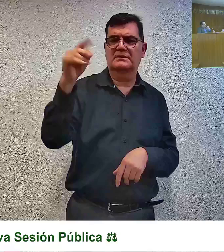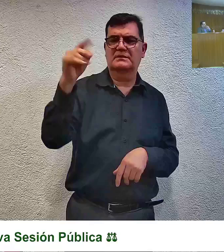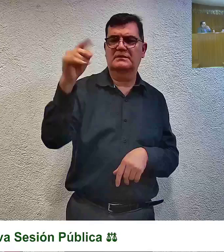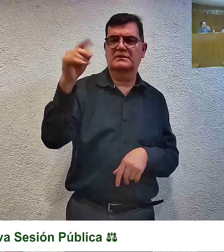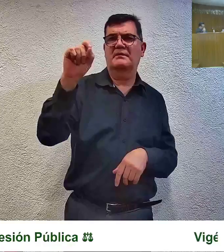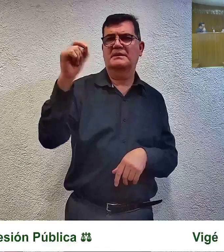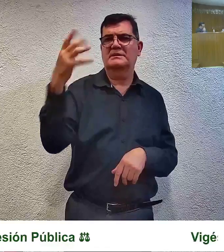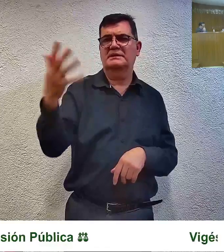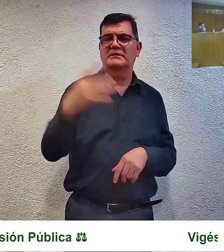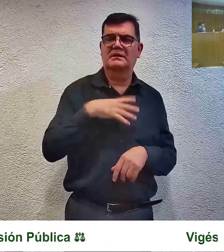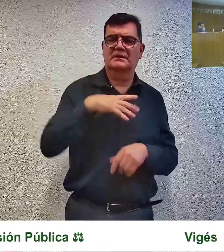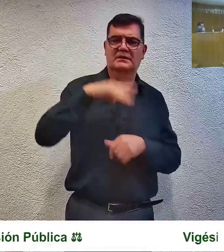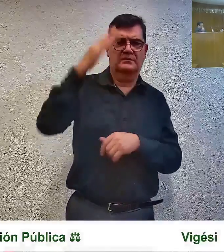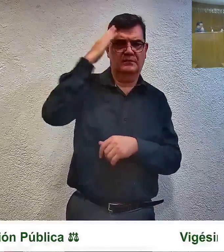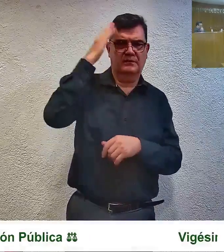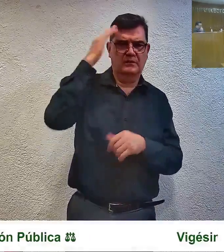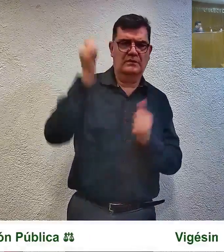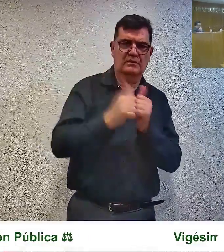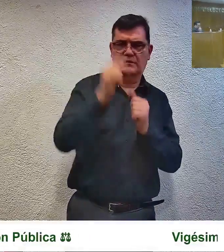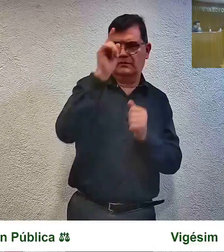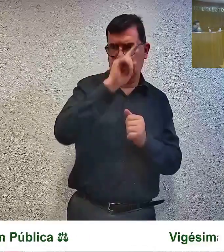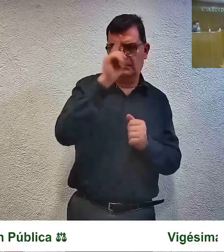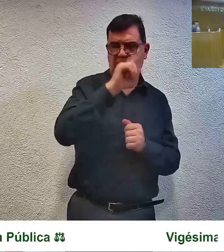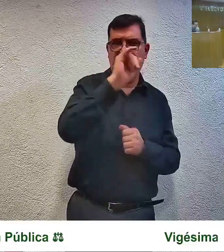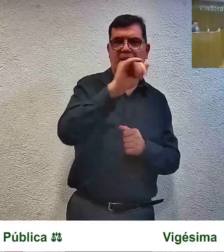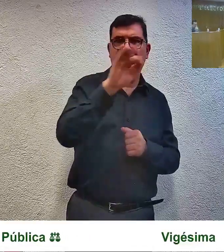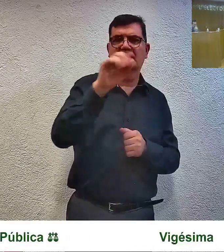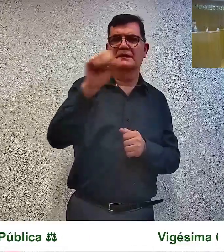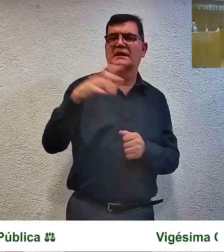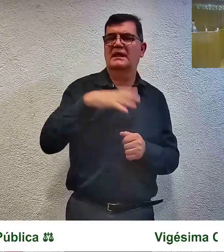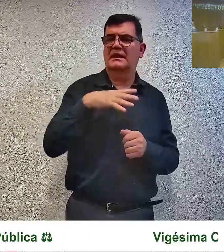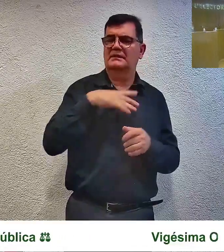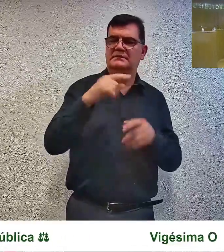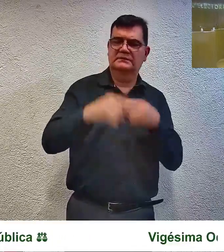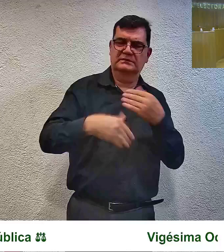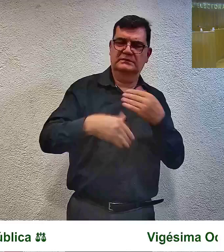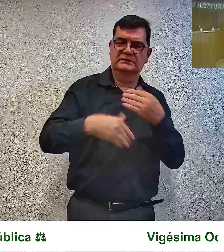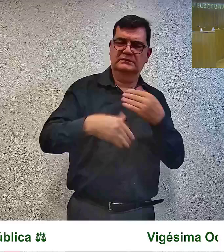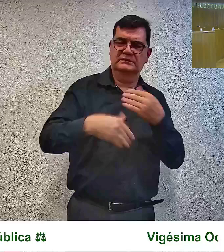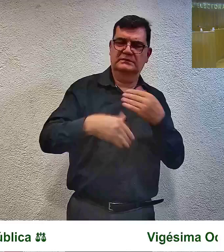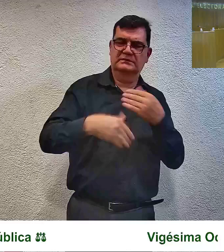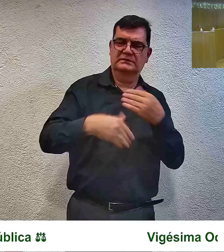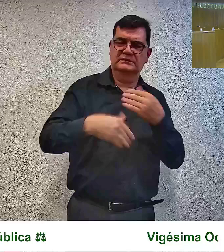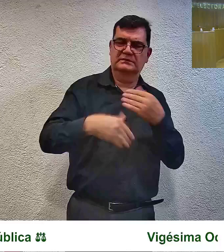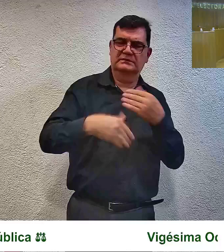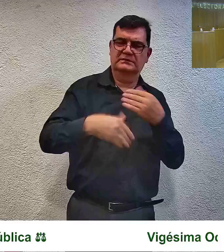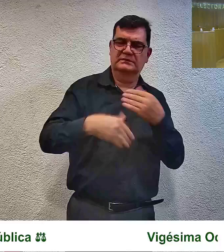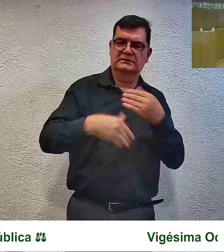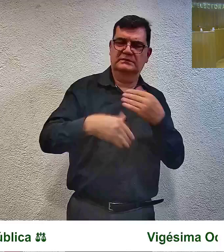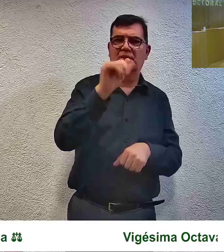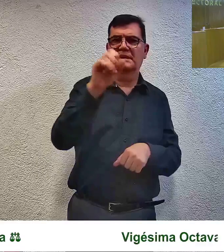14-11-2025, emitida por el Consejo General del IEPC en el procedimiento ordinario sancionador